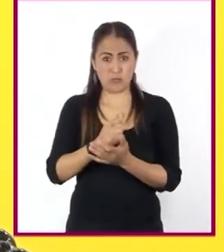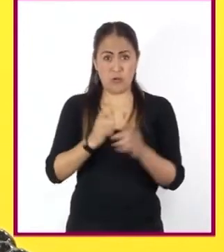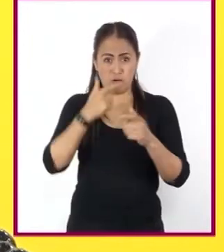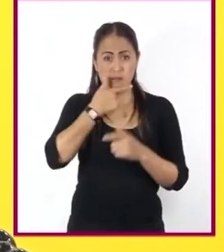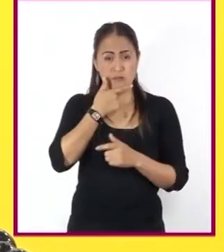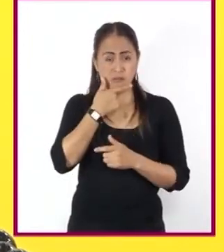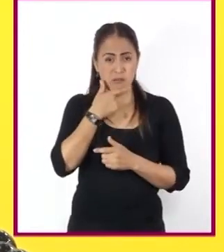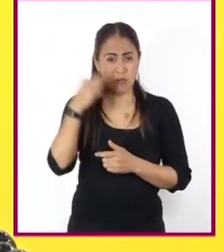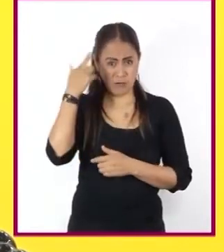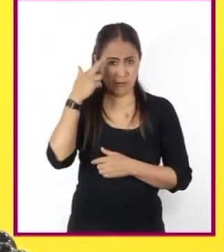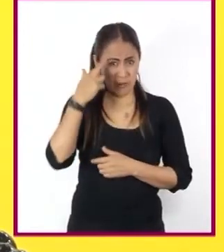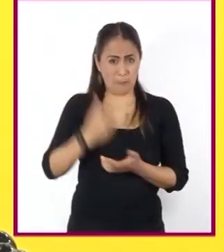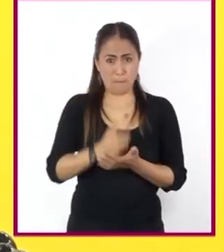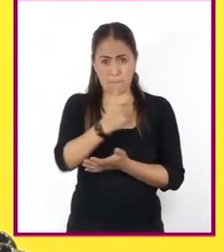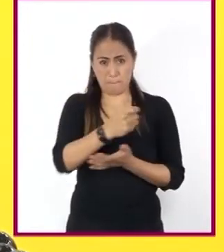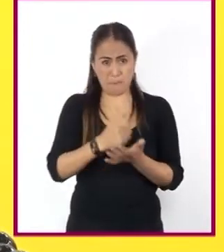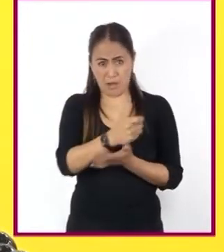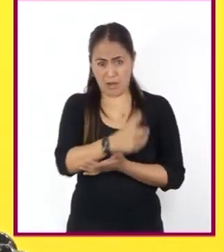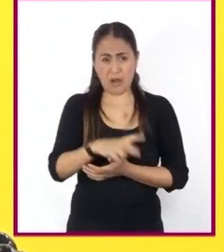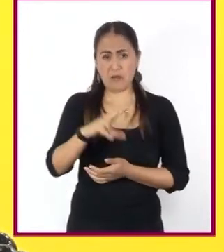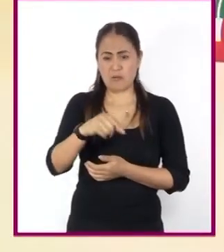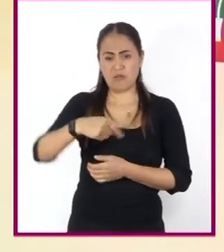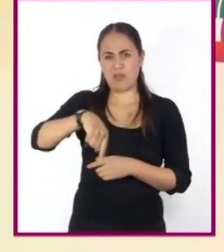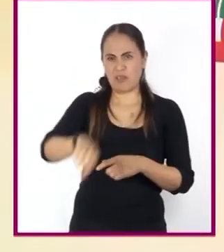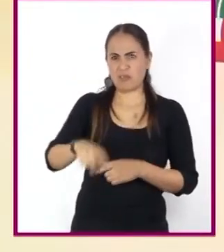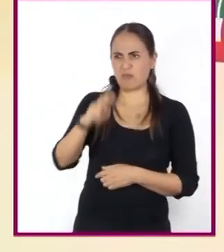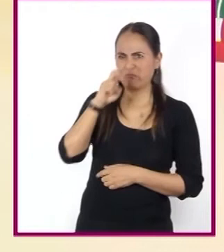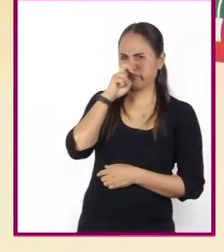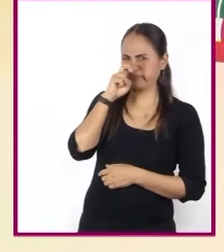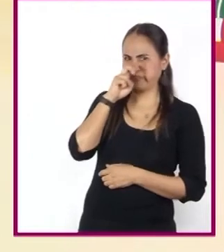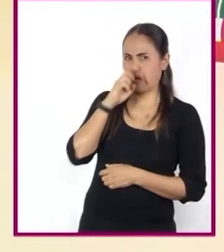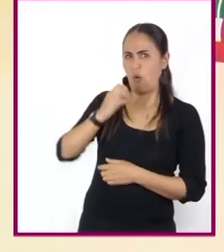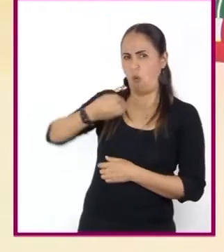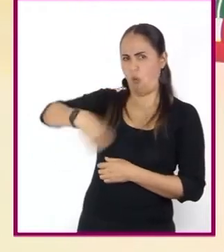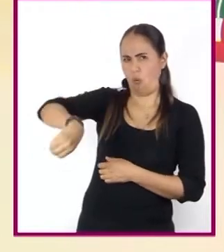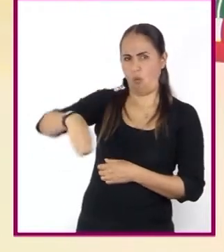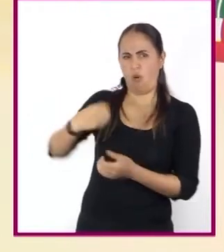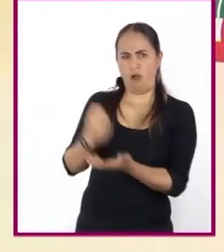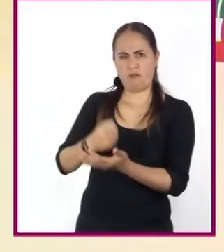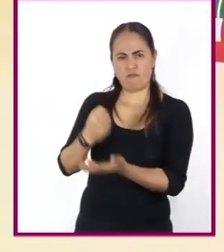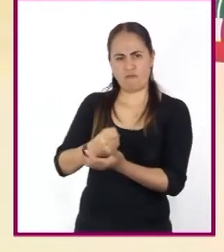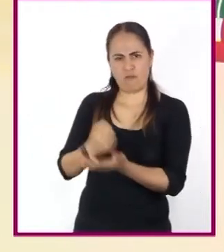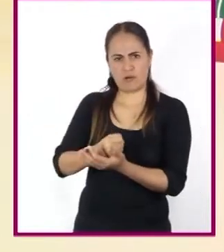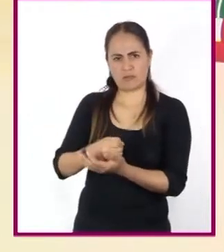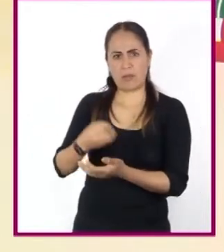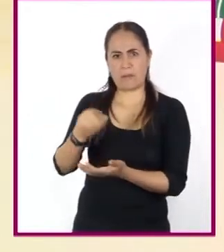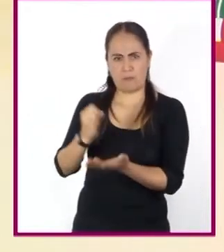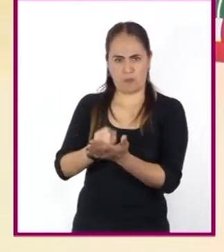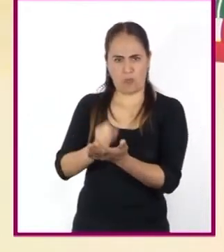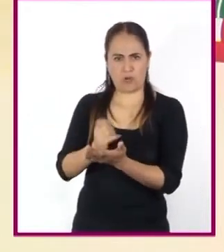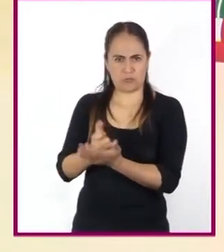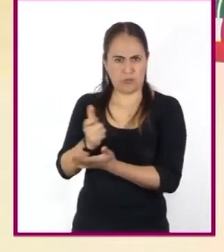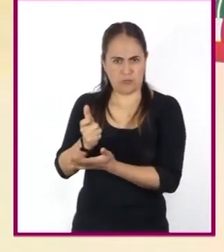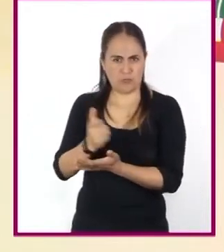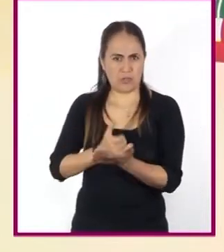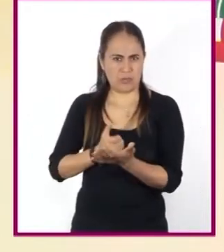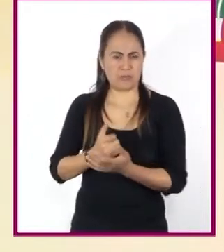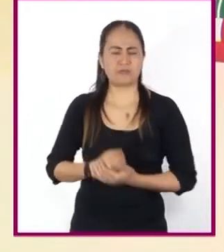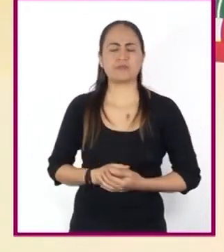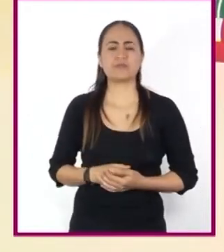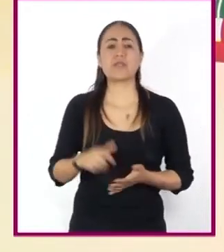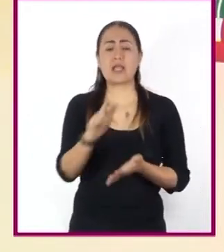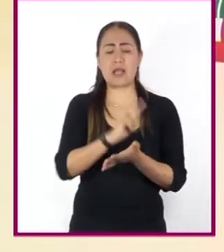la corona inglesa trató de meterlos en cintura. En efecto, maestra. Tras la ley del té y